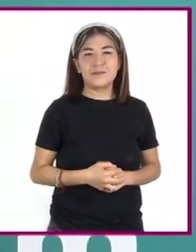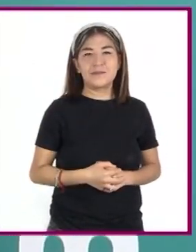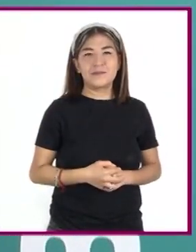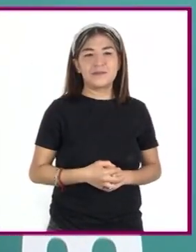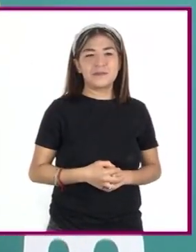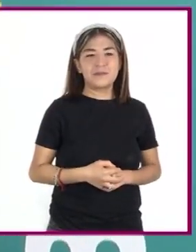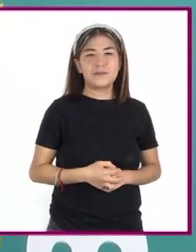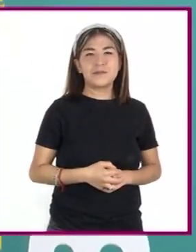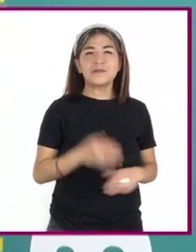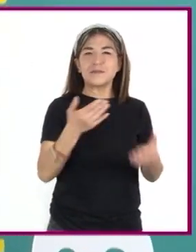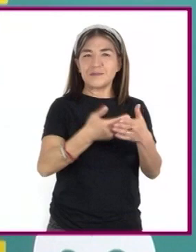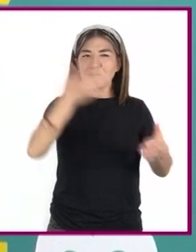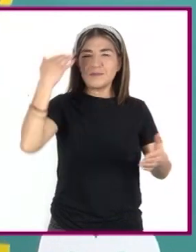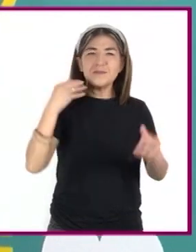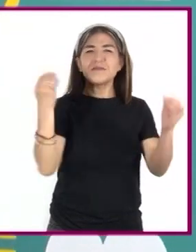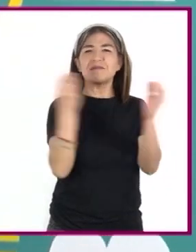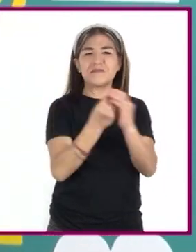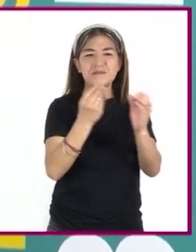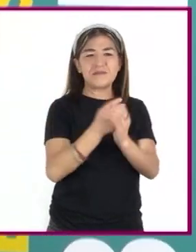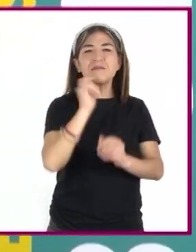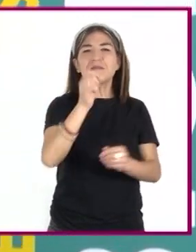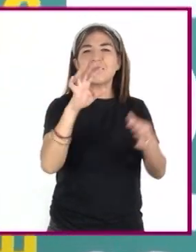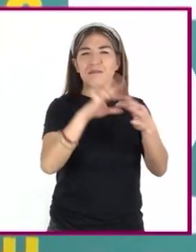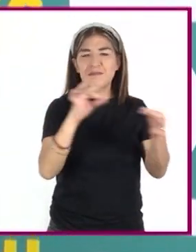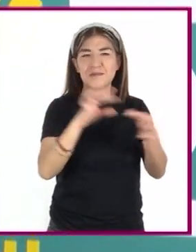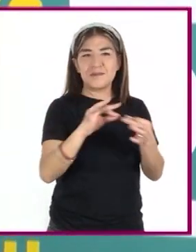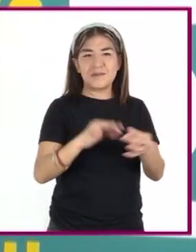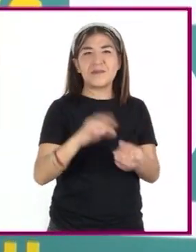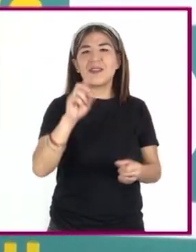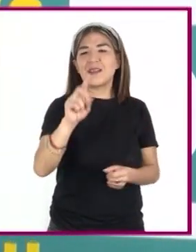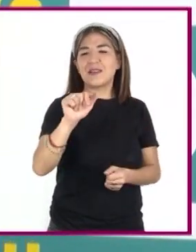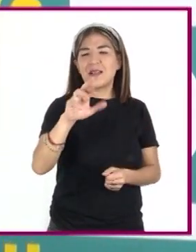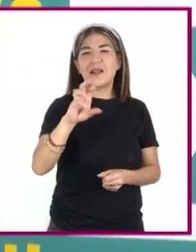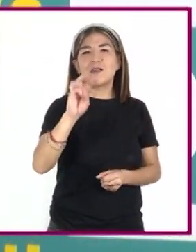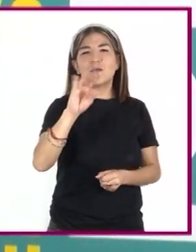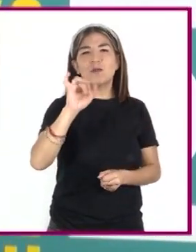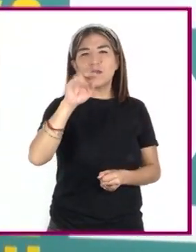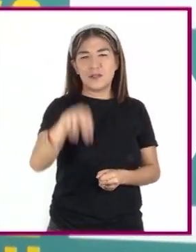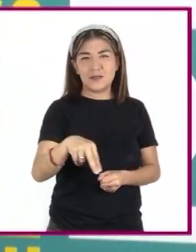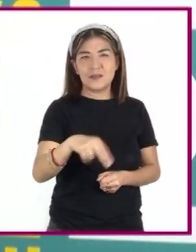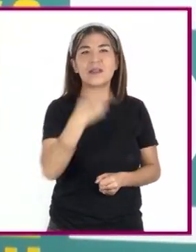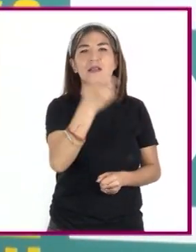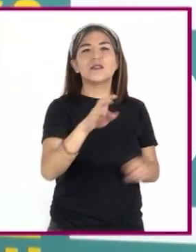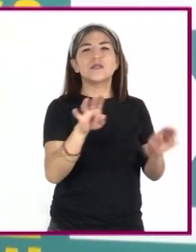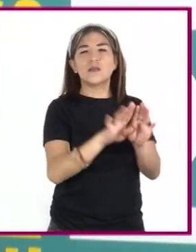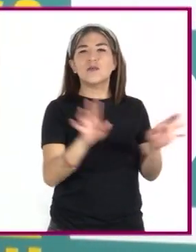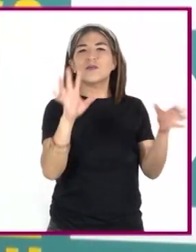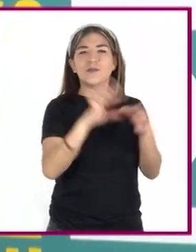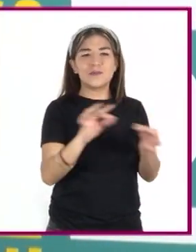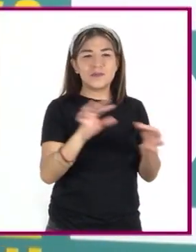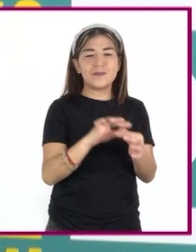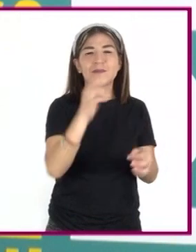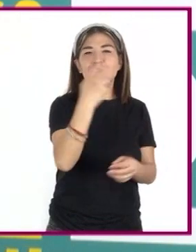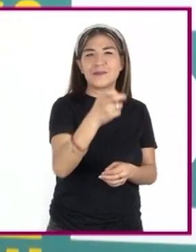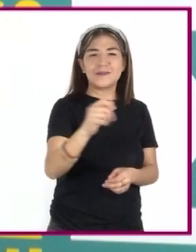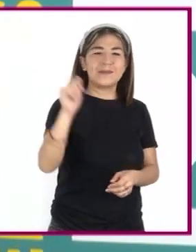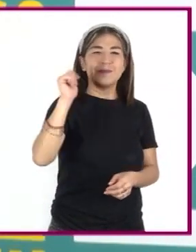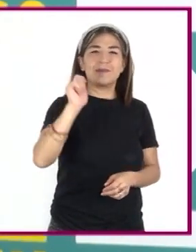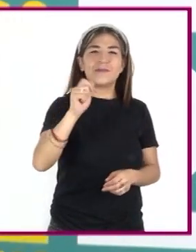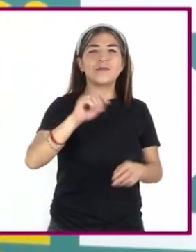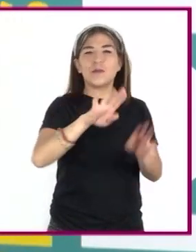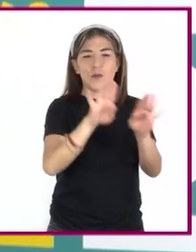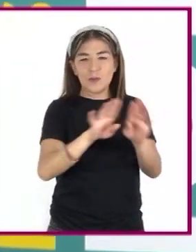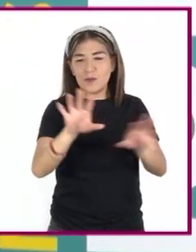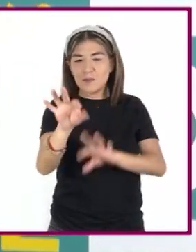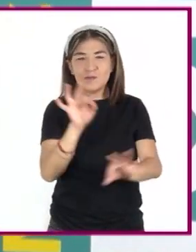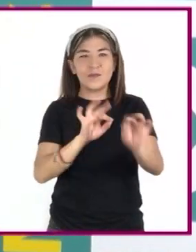En sesiones anteriores se habló sobre Charles Darwin y su teoría de la evolución por selección natural, donde explica que las